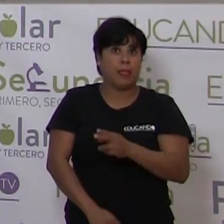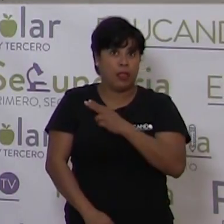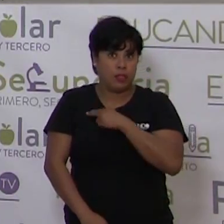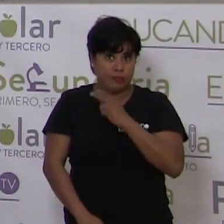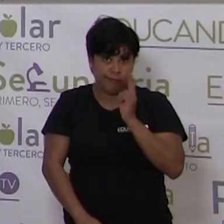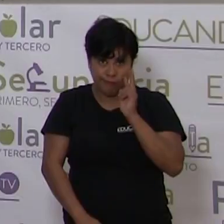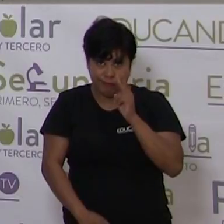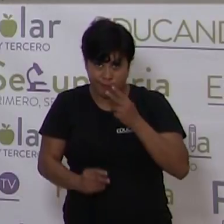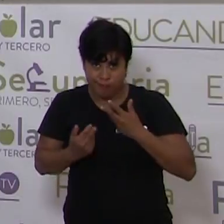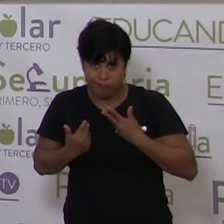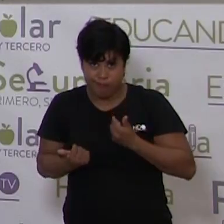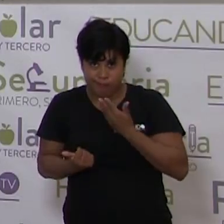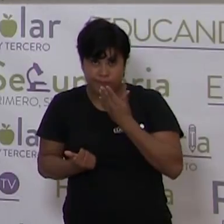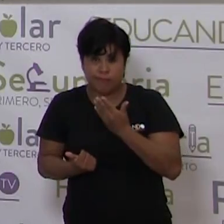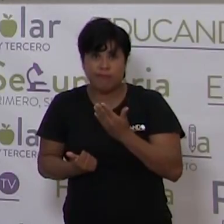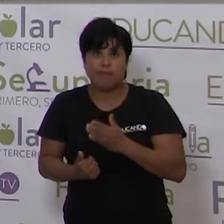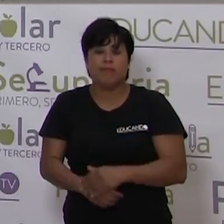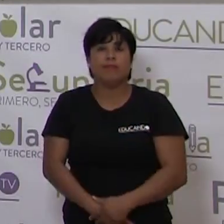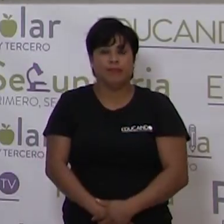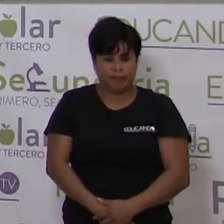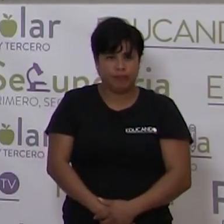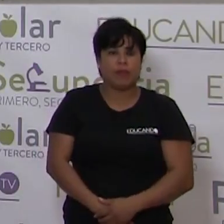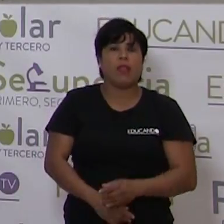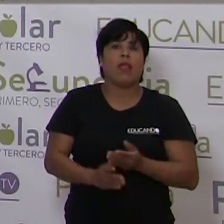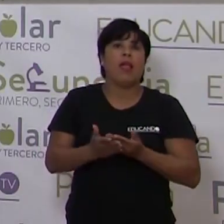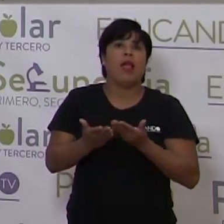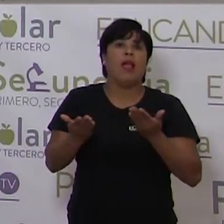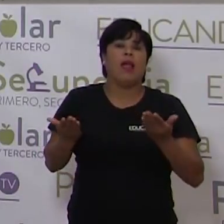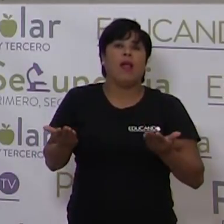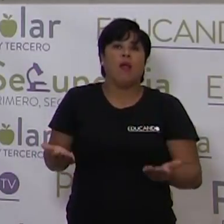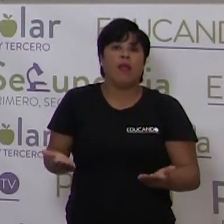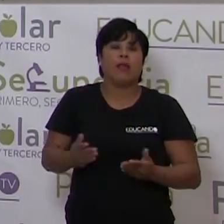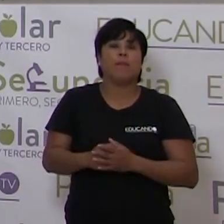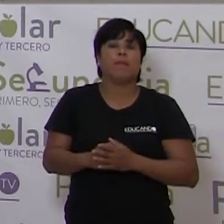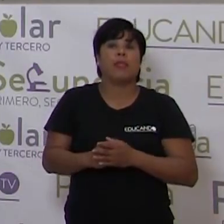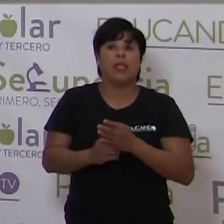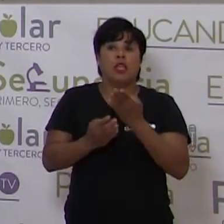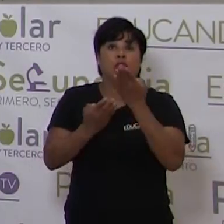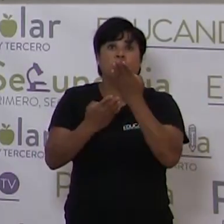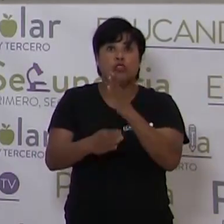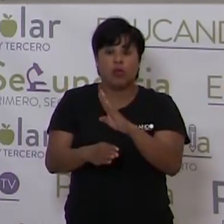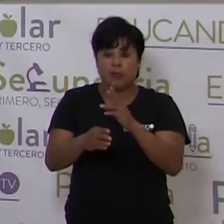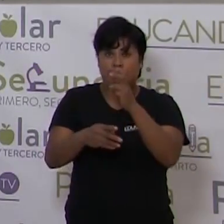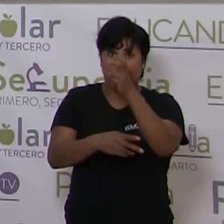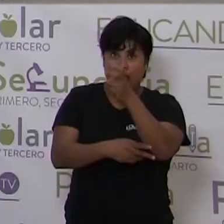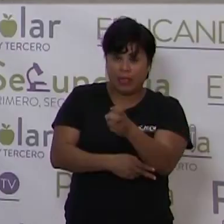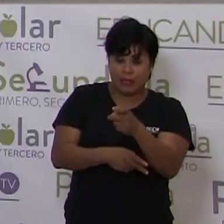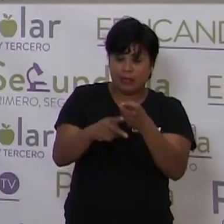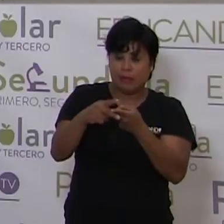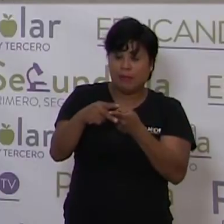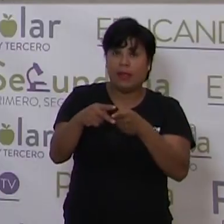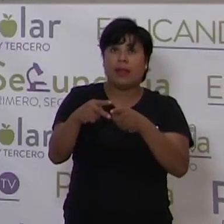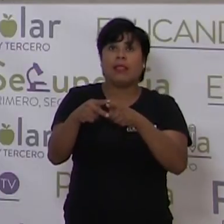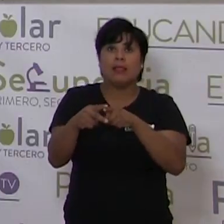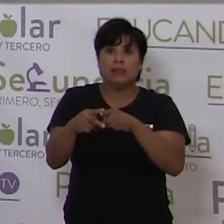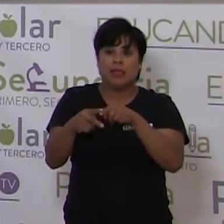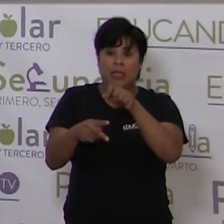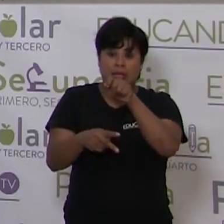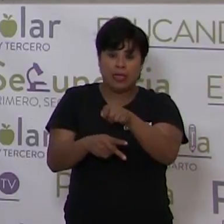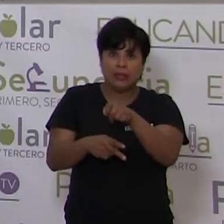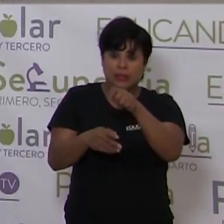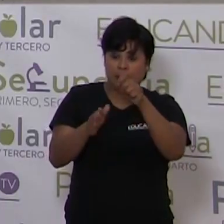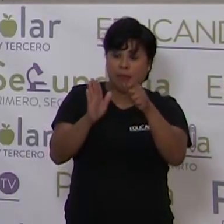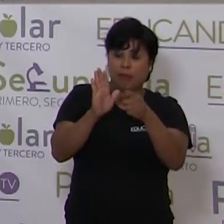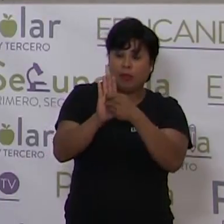¿Vamos bien? Bueno. Ahora, sobre los vértices y el punto